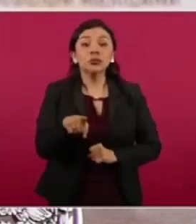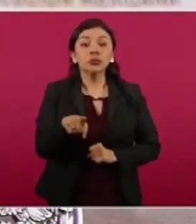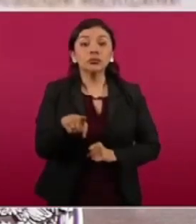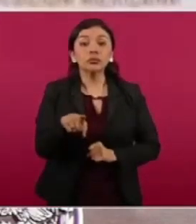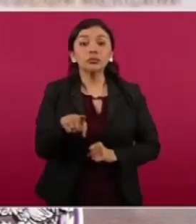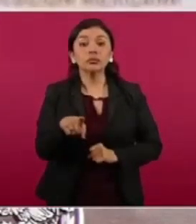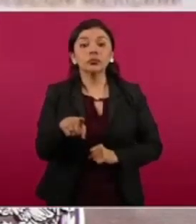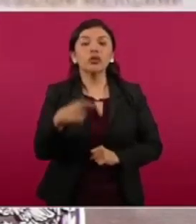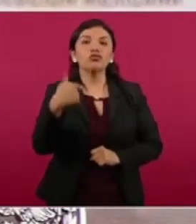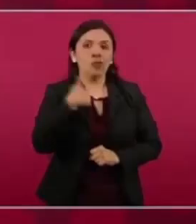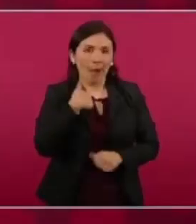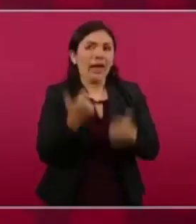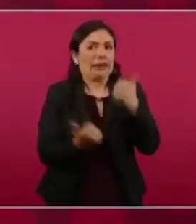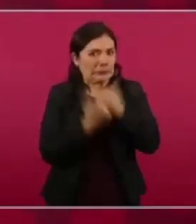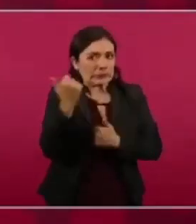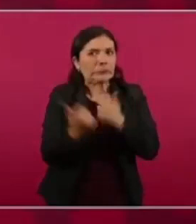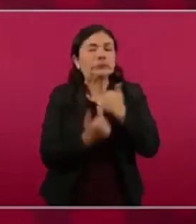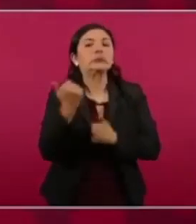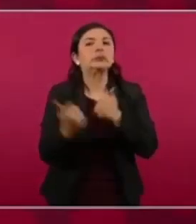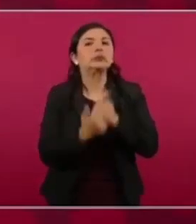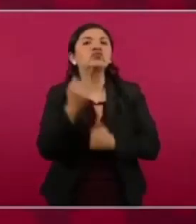a buscar